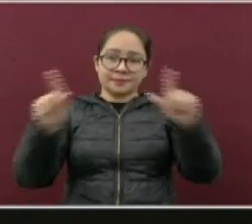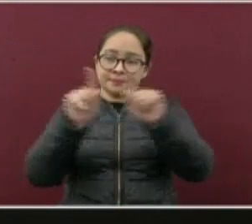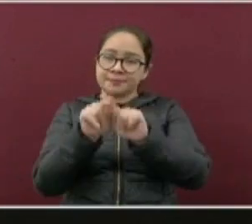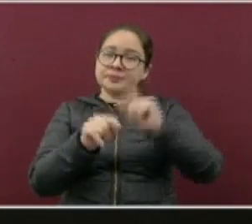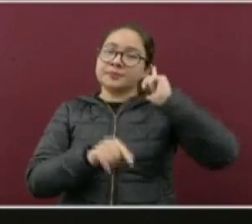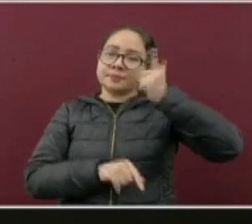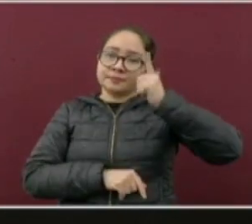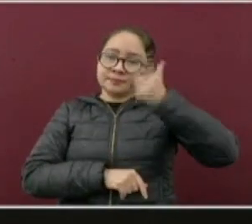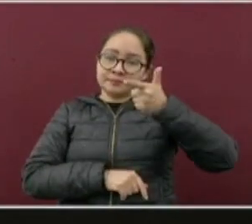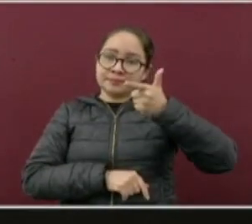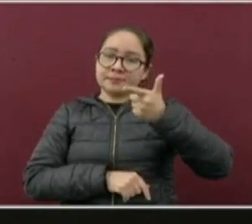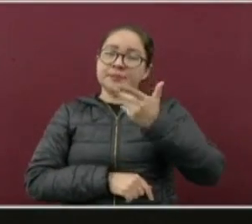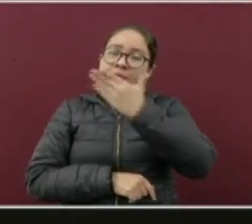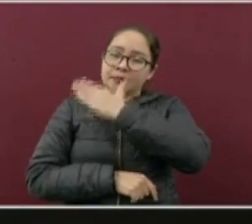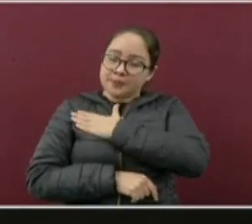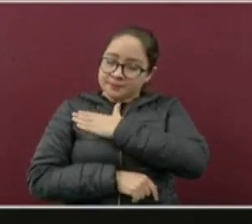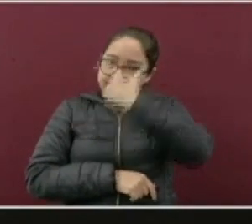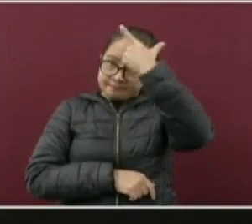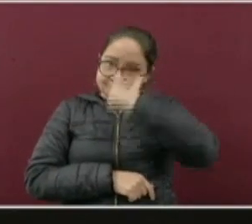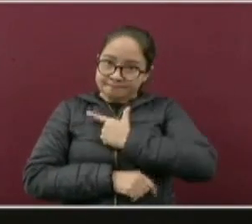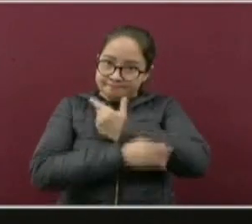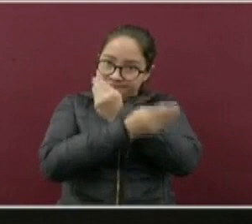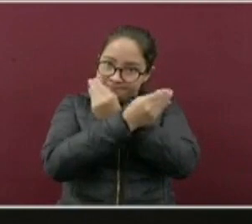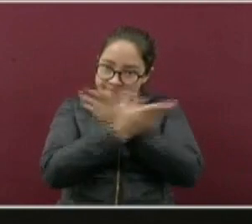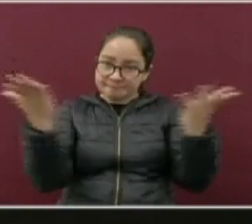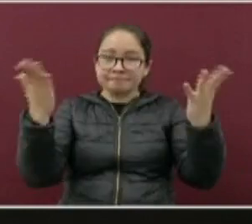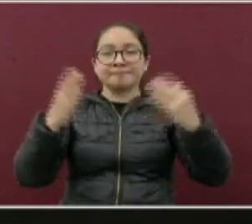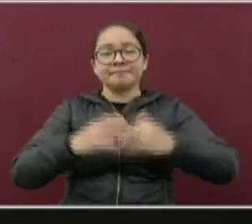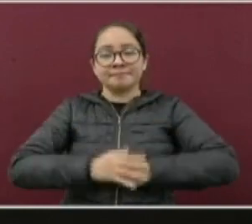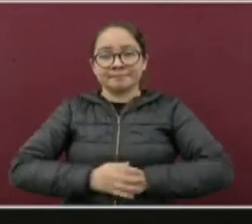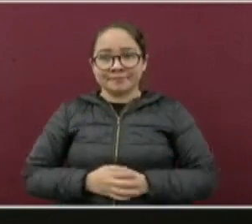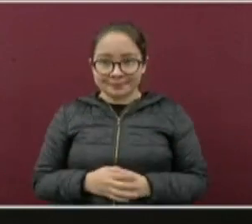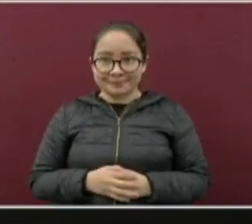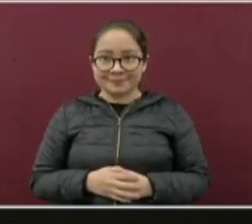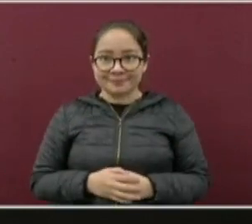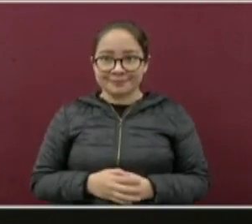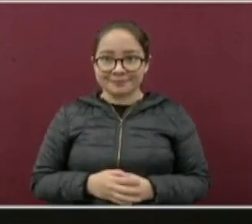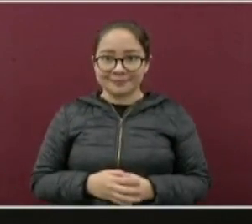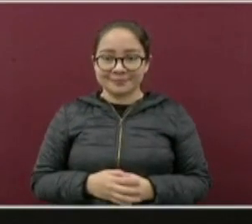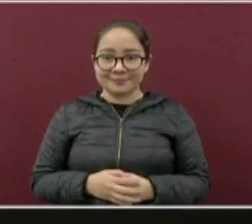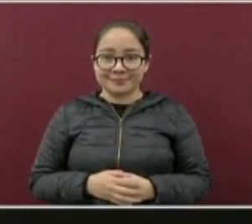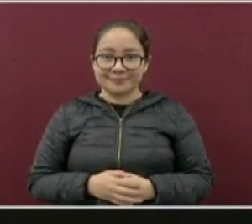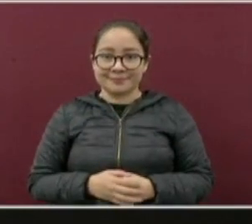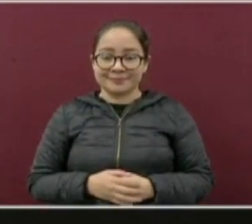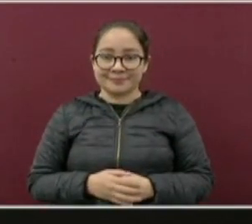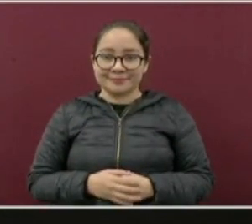pasen ustedes muy, pero muy buenas noches.